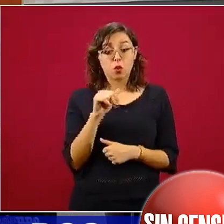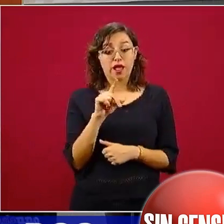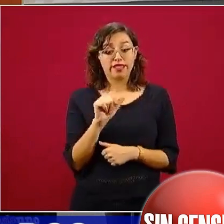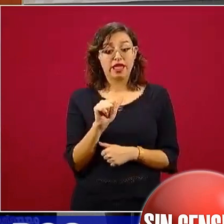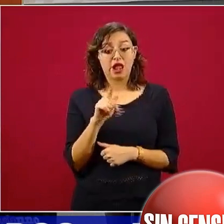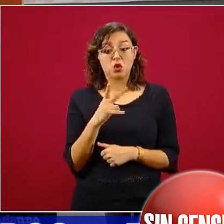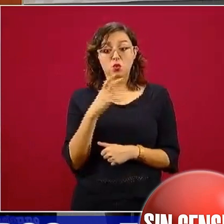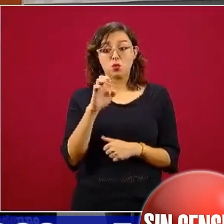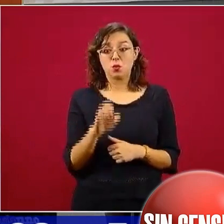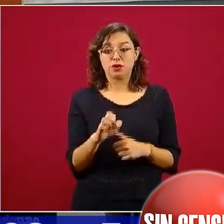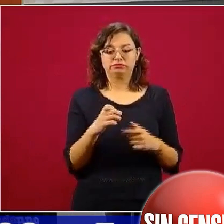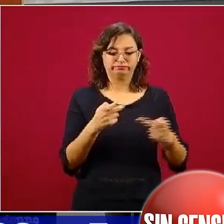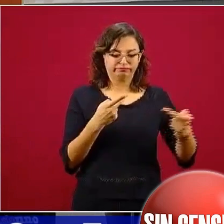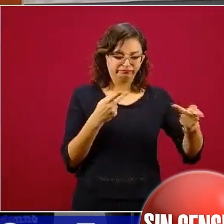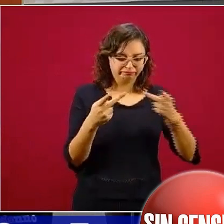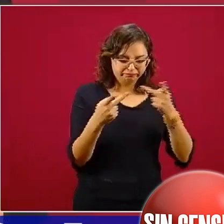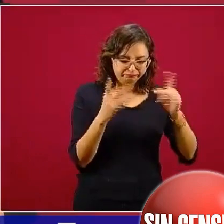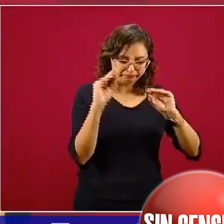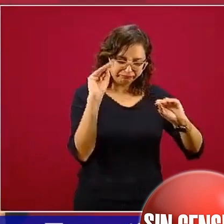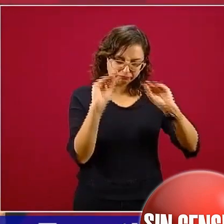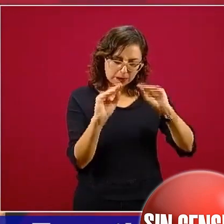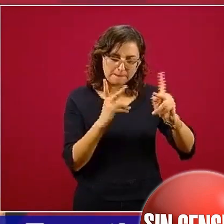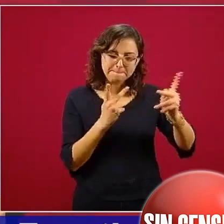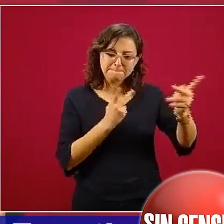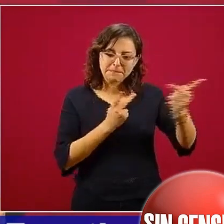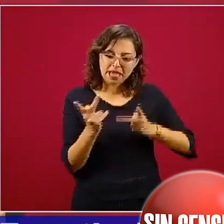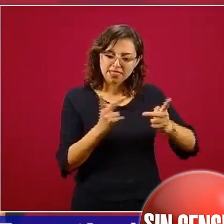se redacta el plan de Guadalupe,